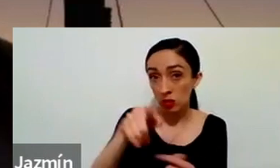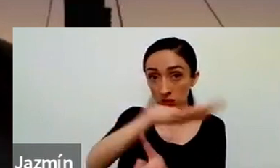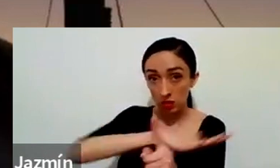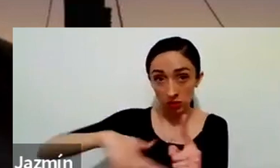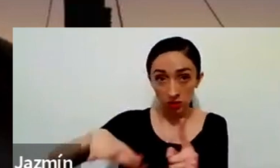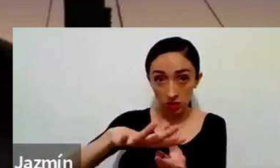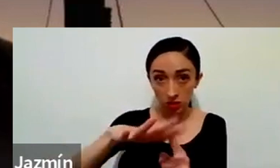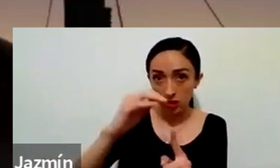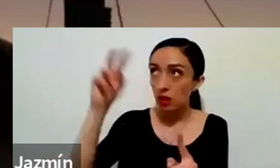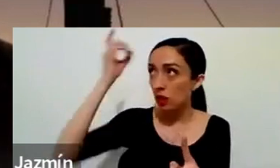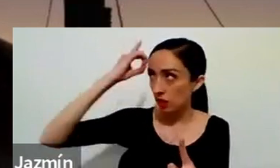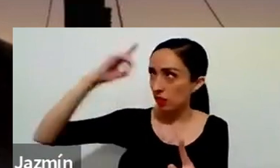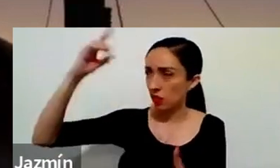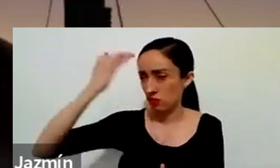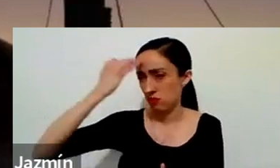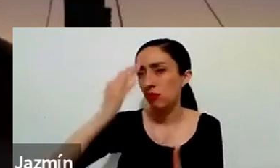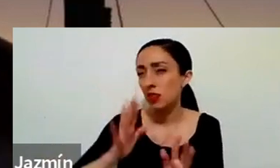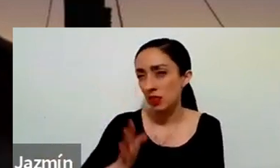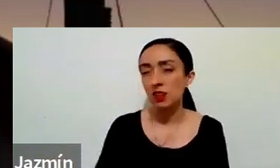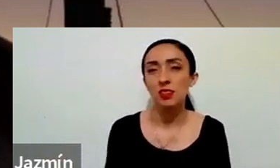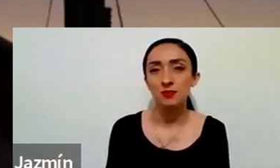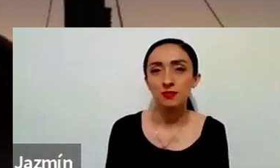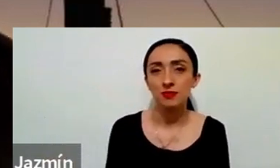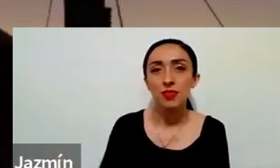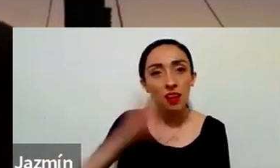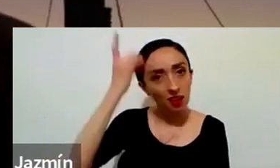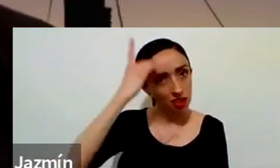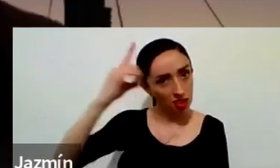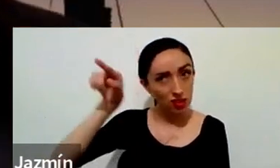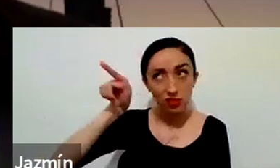Dios sabe quiénes somos.